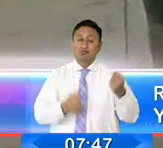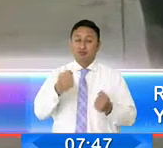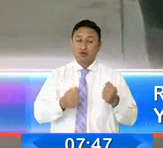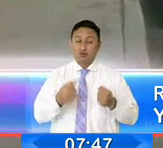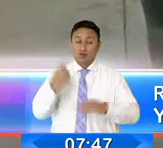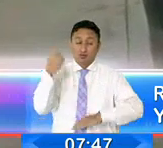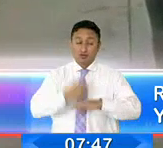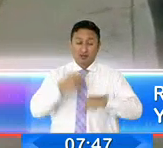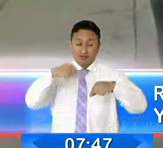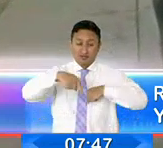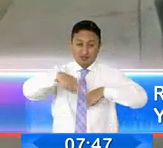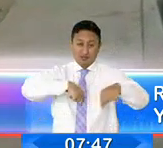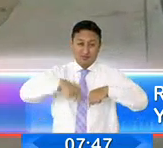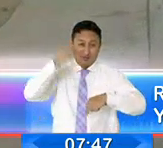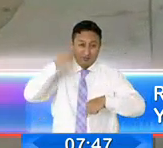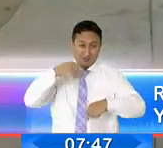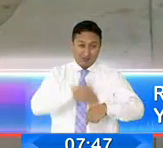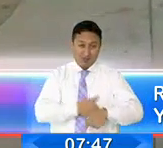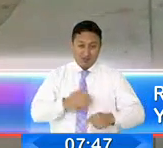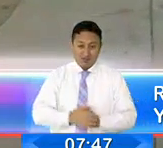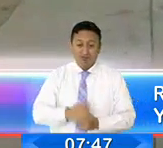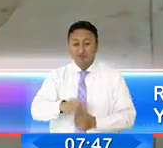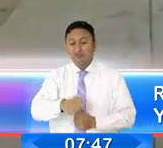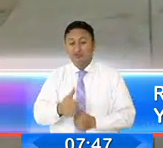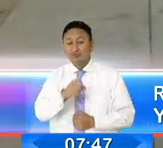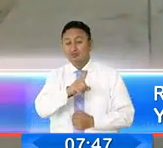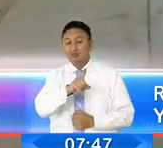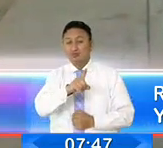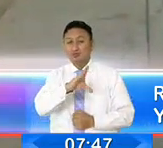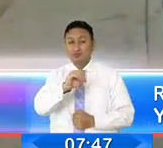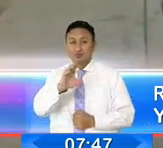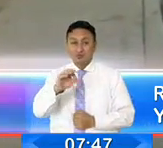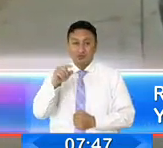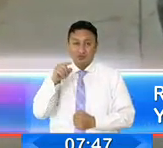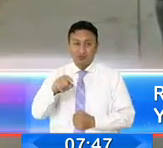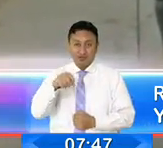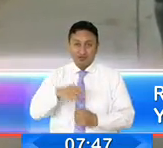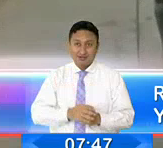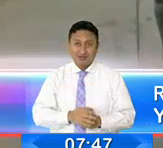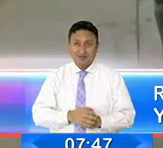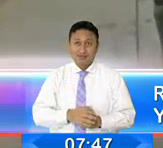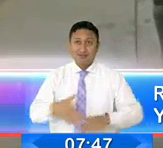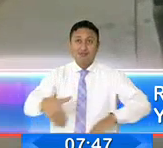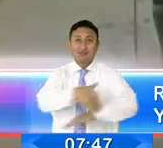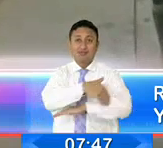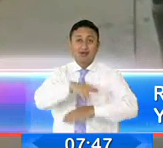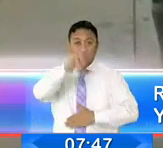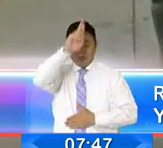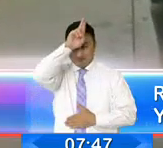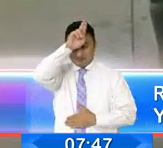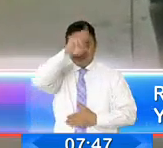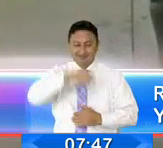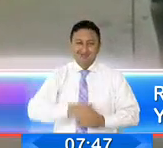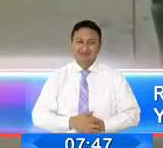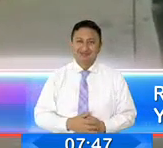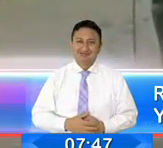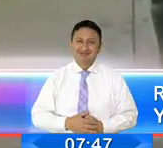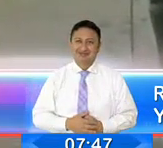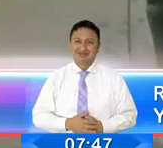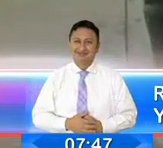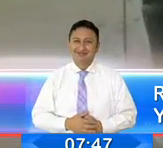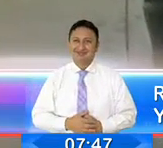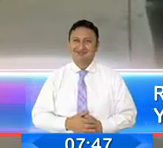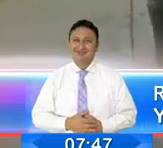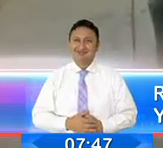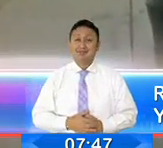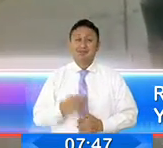día por la Simón Bolívar y otros 100.000 vehículos estarán pasando por la autopista General Rumiñahui. Entonces, lo que hemos generado es una